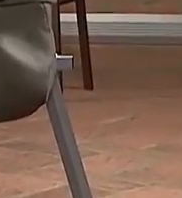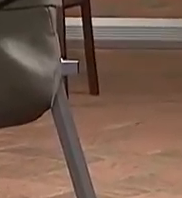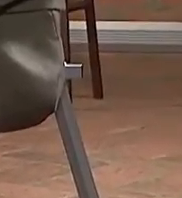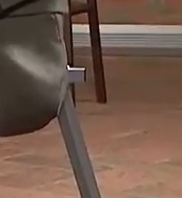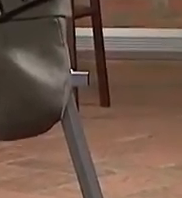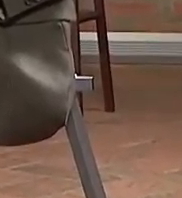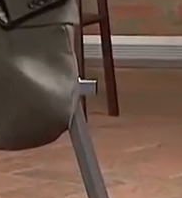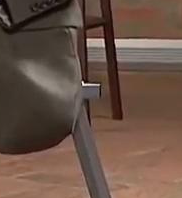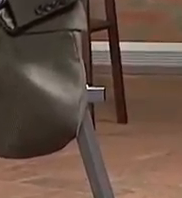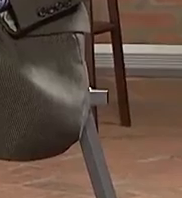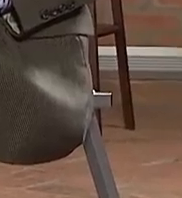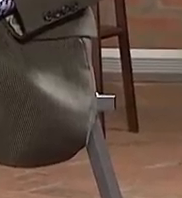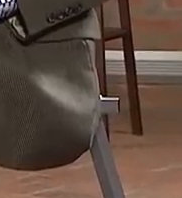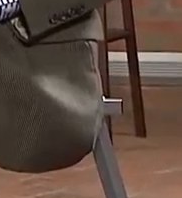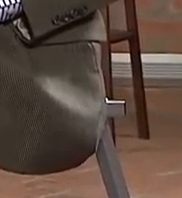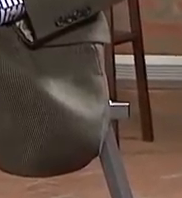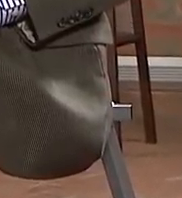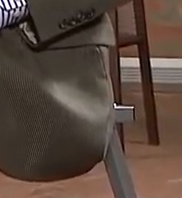los pobres